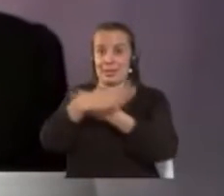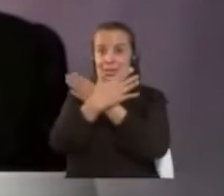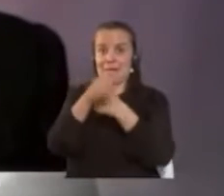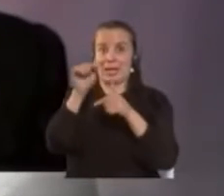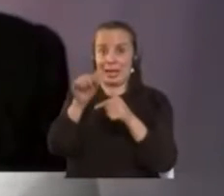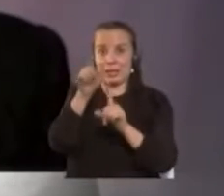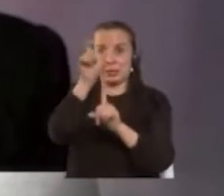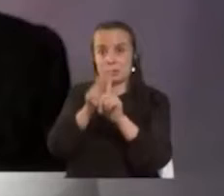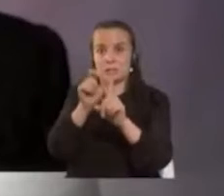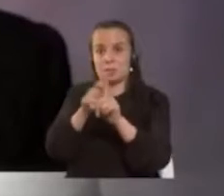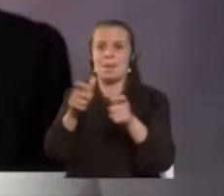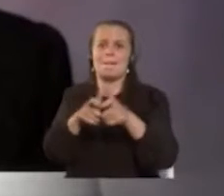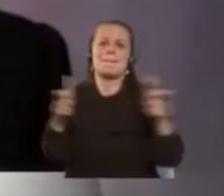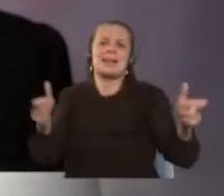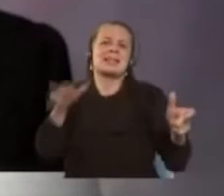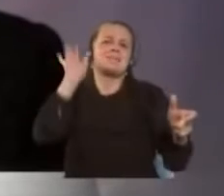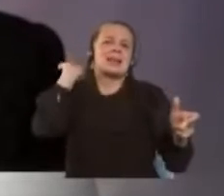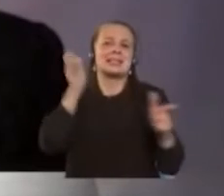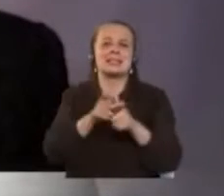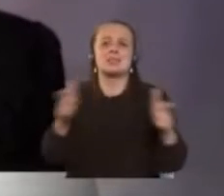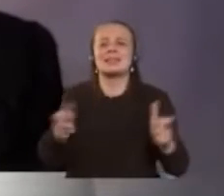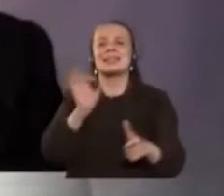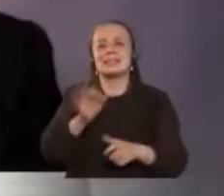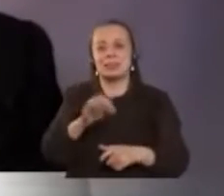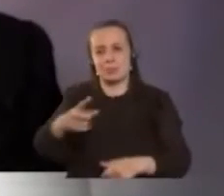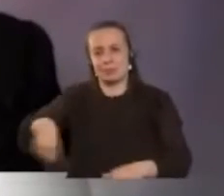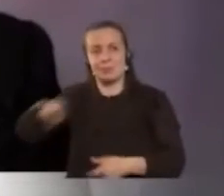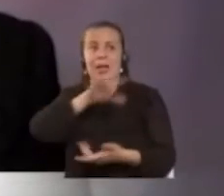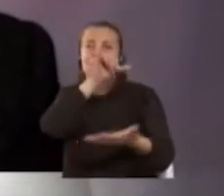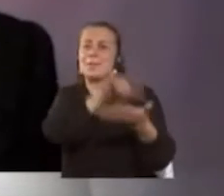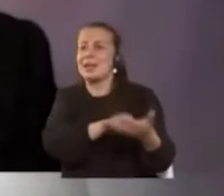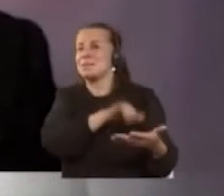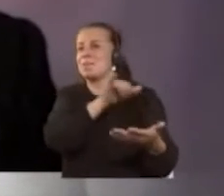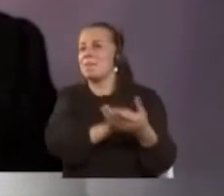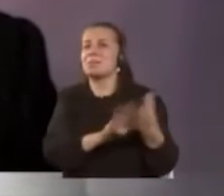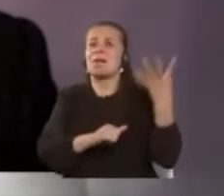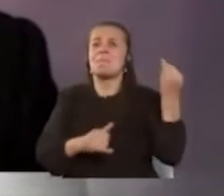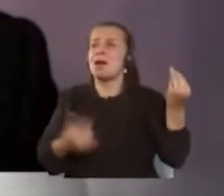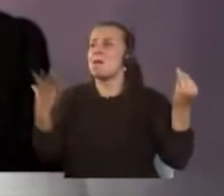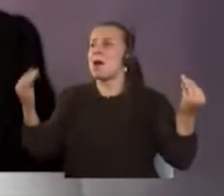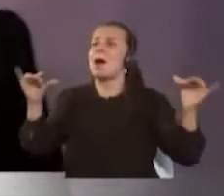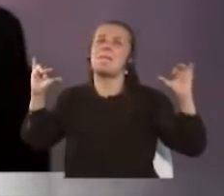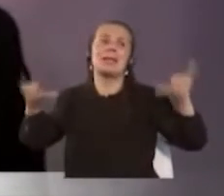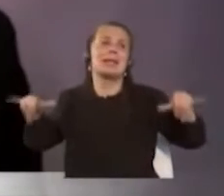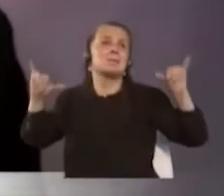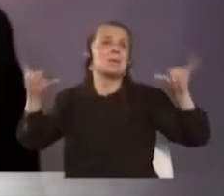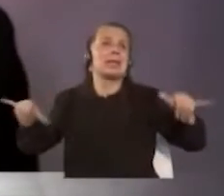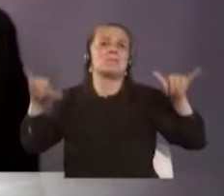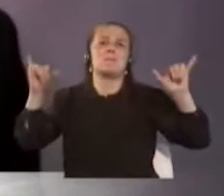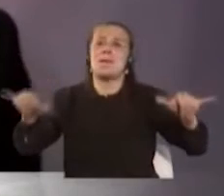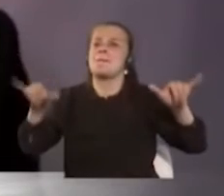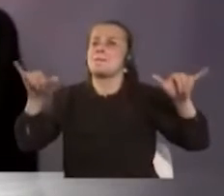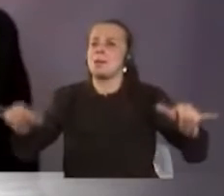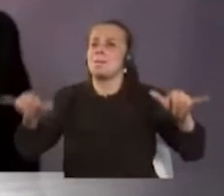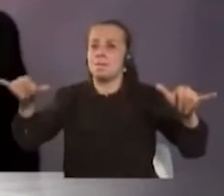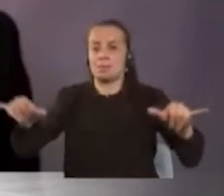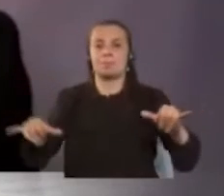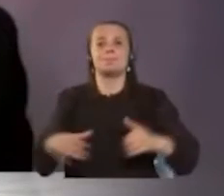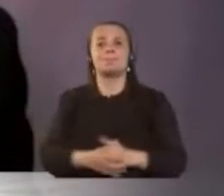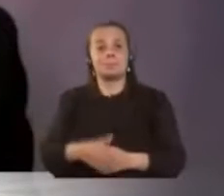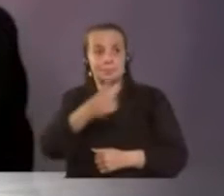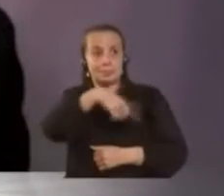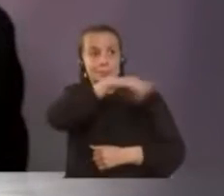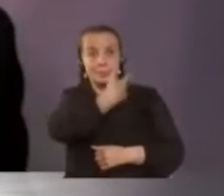terminan conformando mayorías de los que en Colombia llamamos los mismos con las mismas. O sea, el presidente de la república